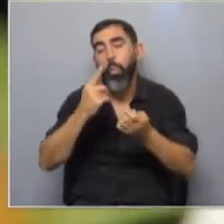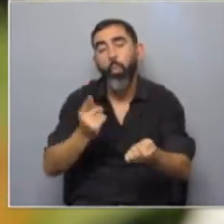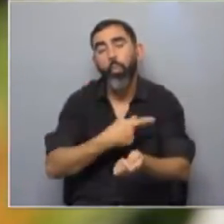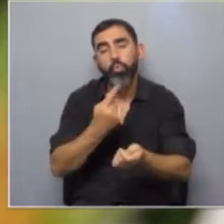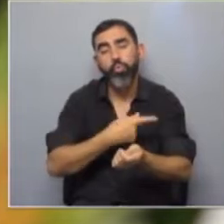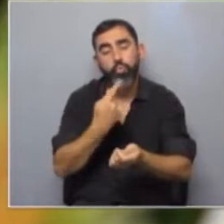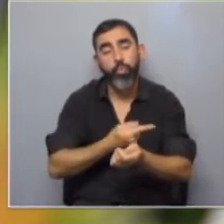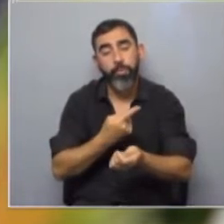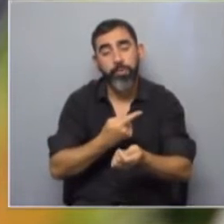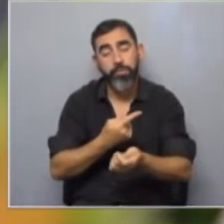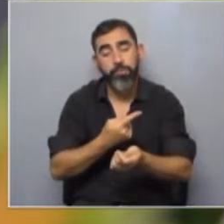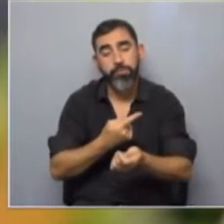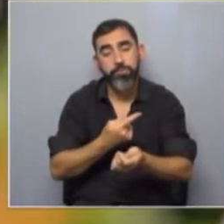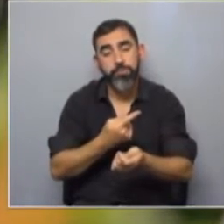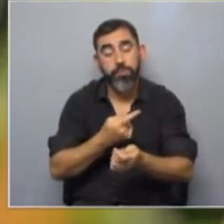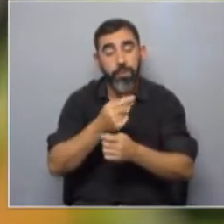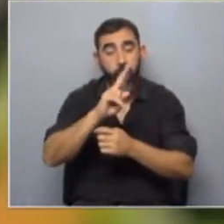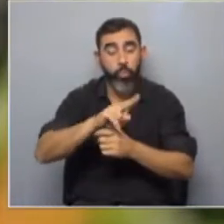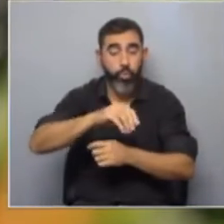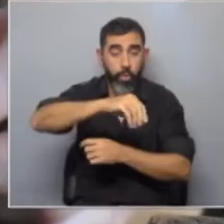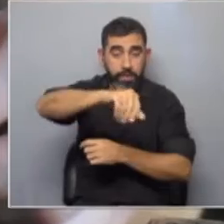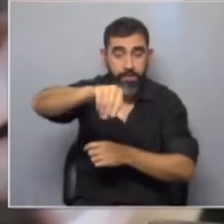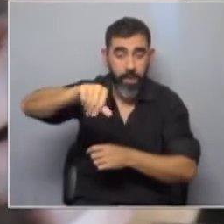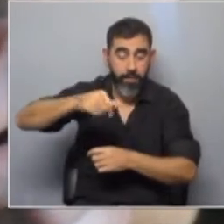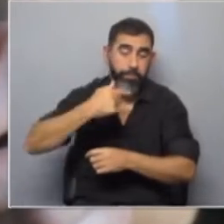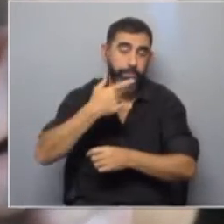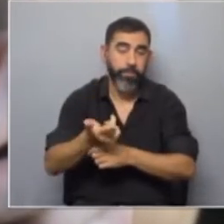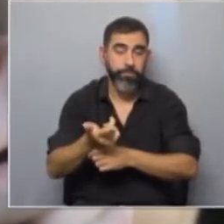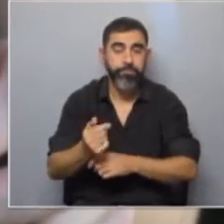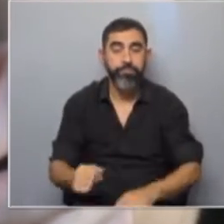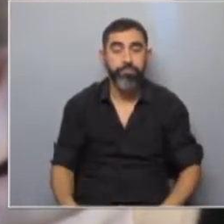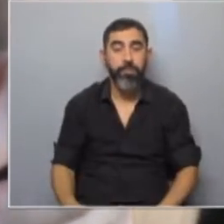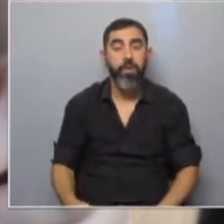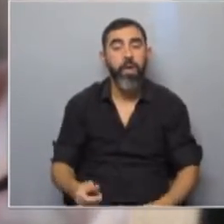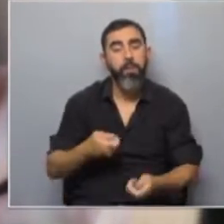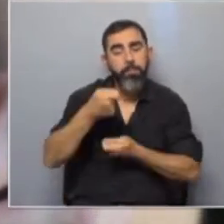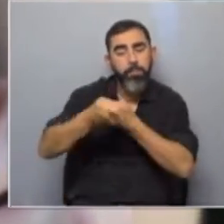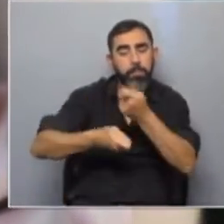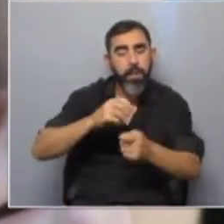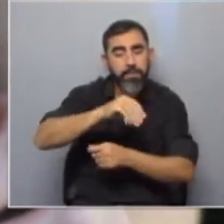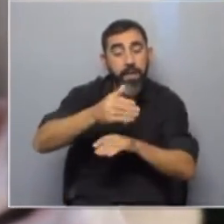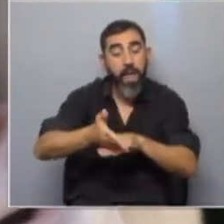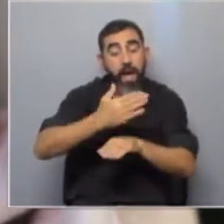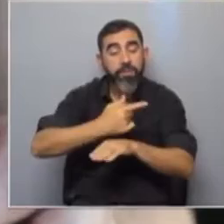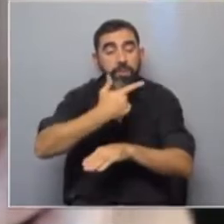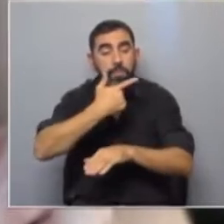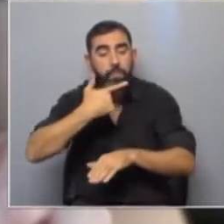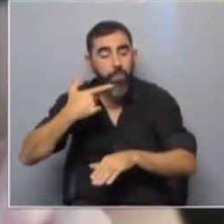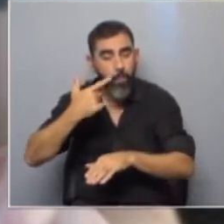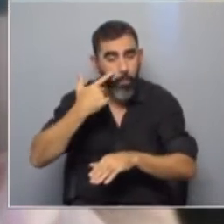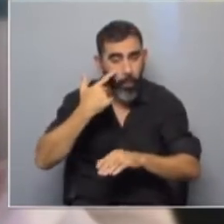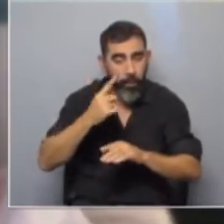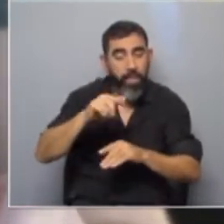de uso de sal discrecional. Por ejemplo, suele agregar sal discrecional antes de probar la comida, la